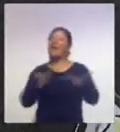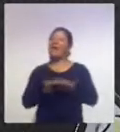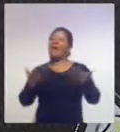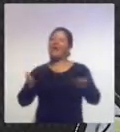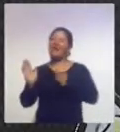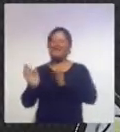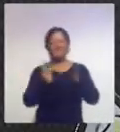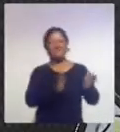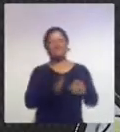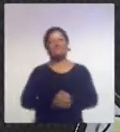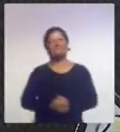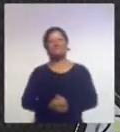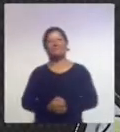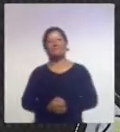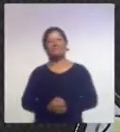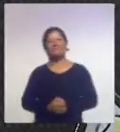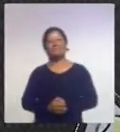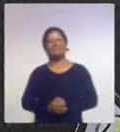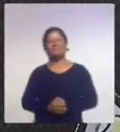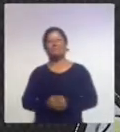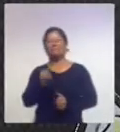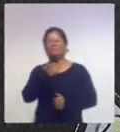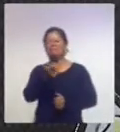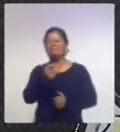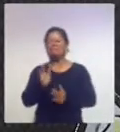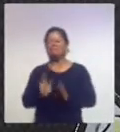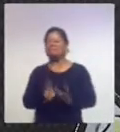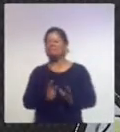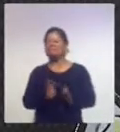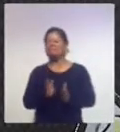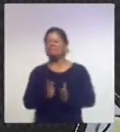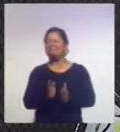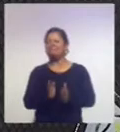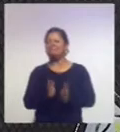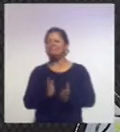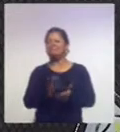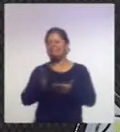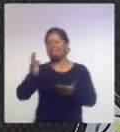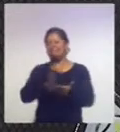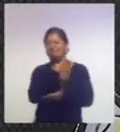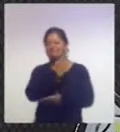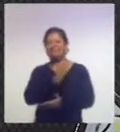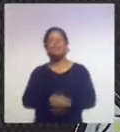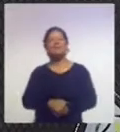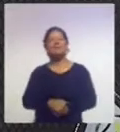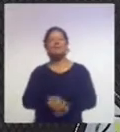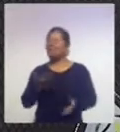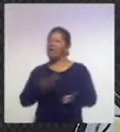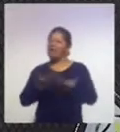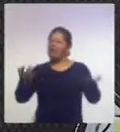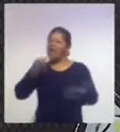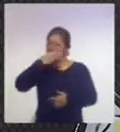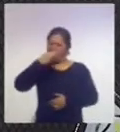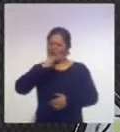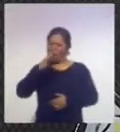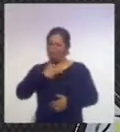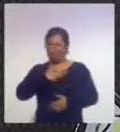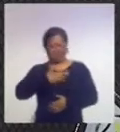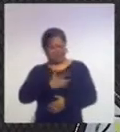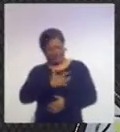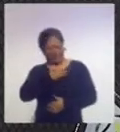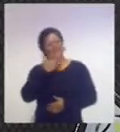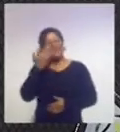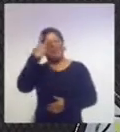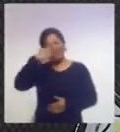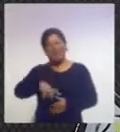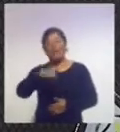a otras cosas, dejamos ya esta temática y nos vamos a la celebración, pues también de lo que somos como mexicanos. Pero para